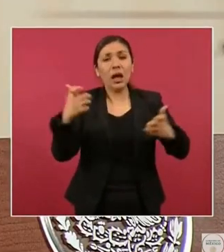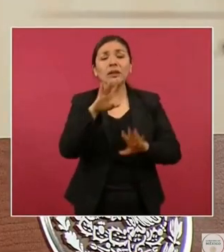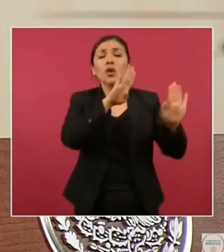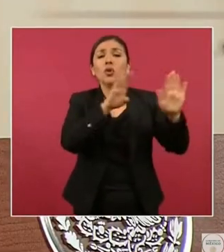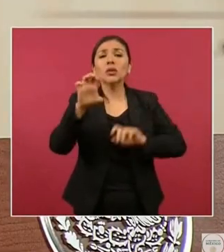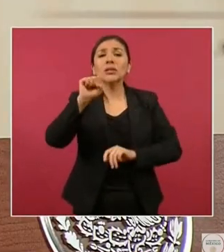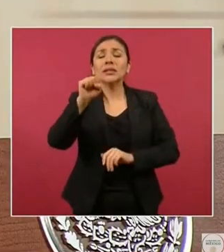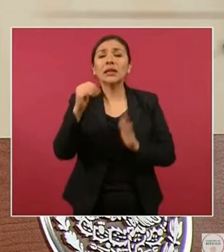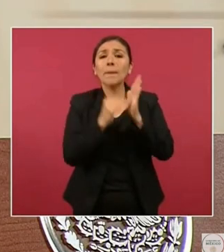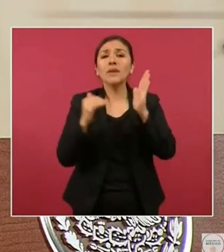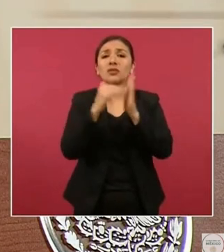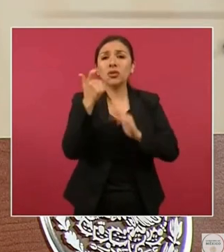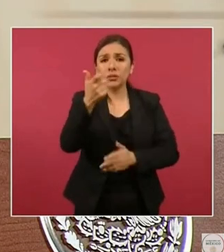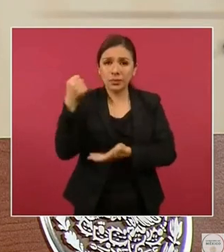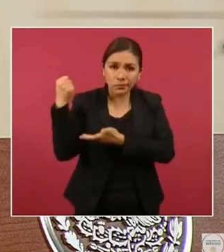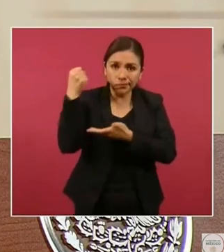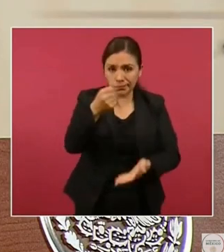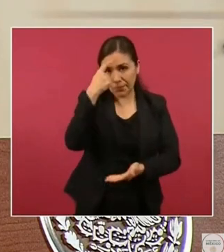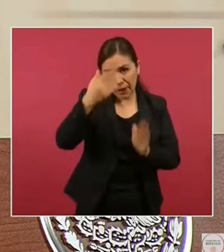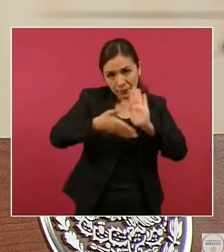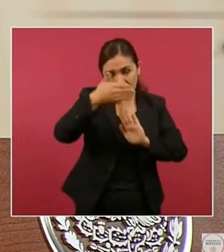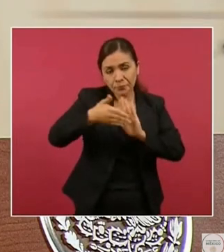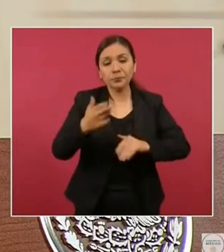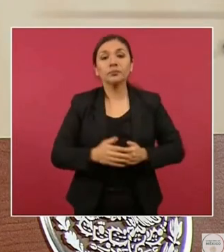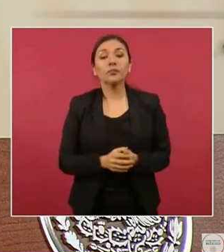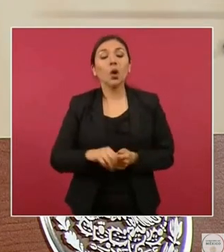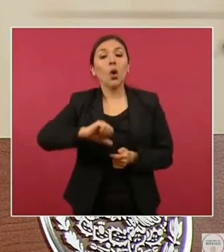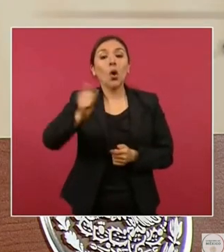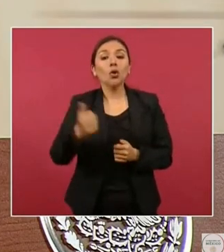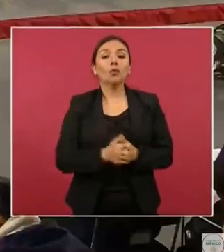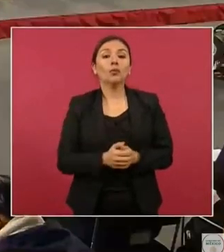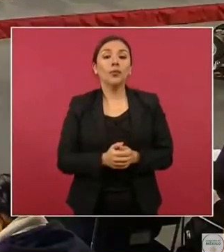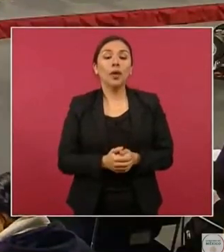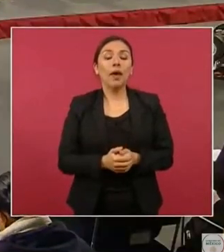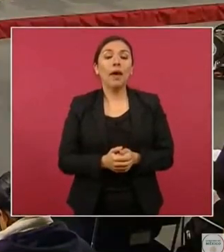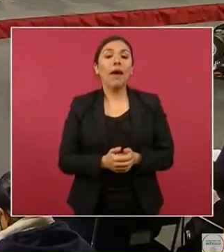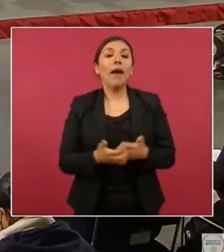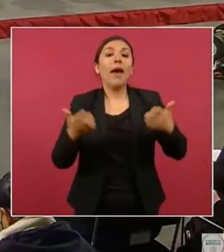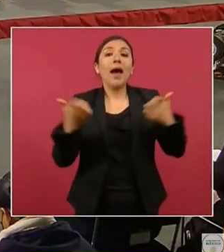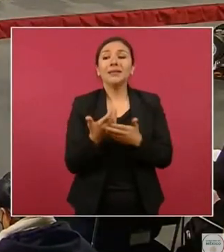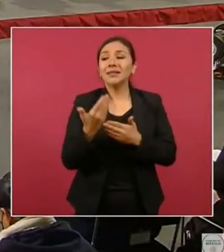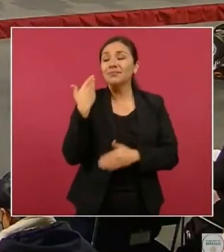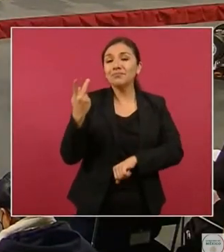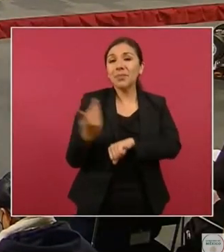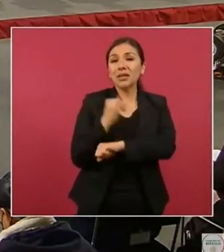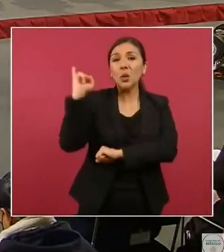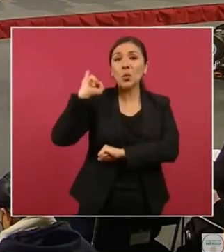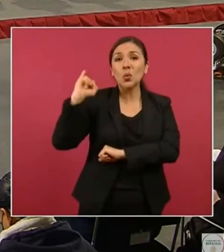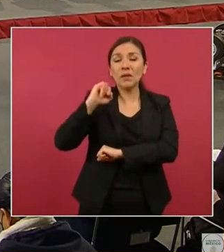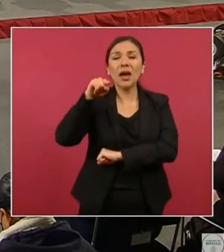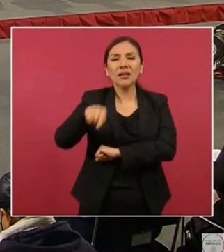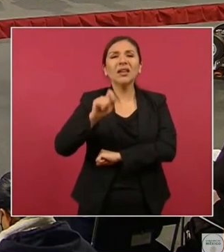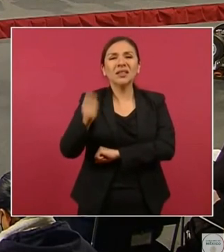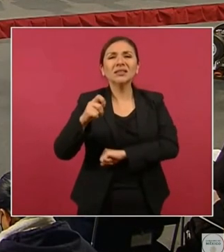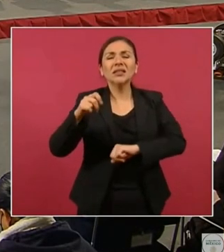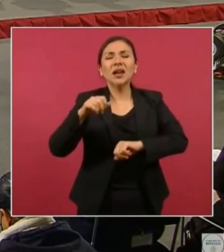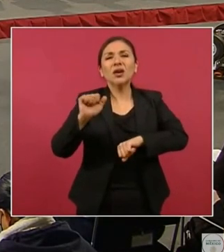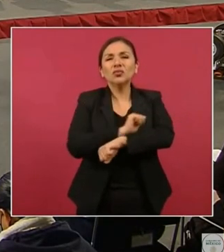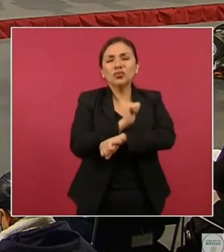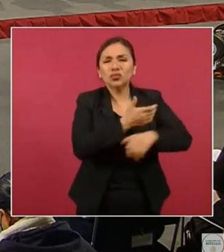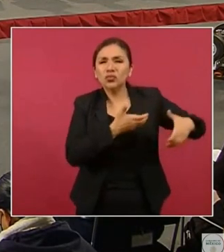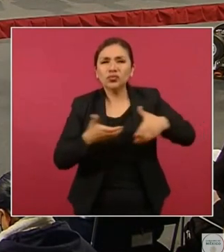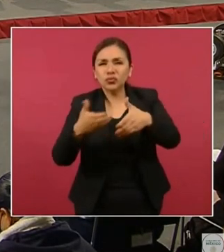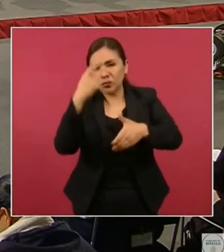millones de pesos. El siguiente sería la conectividad que se entregó el jueves pasado y se trata de la vialidad a